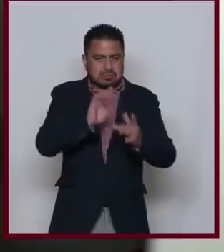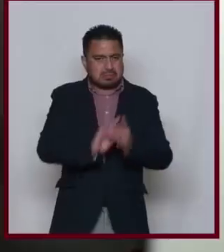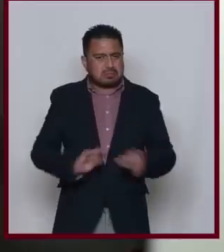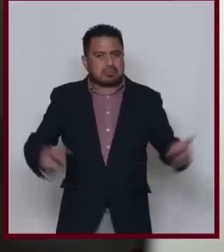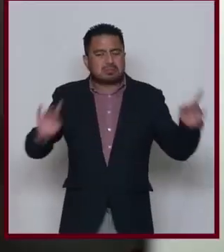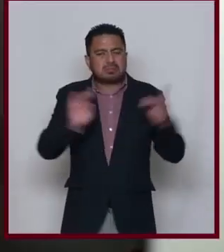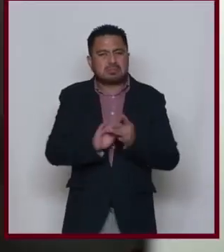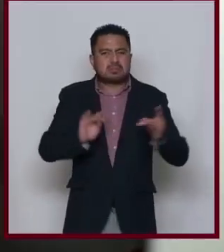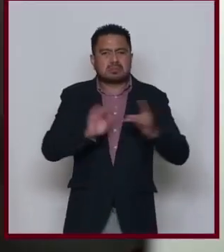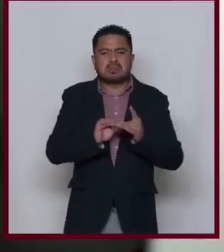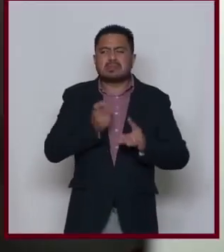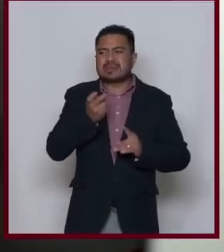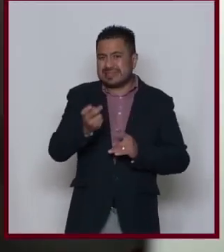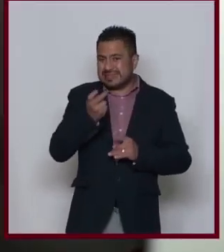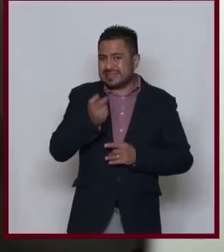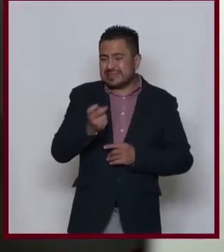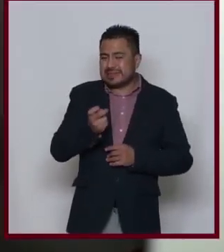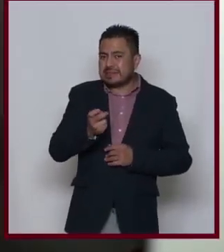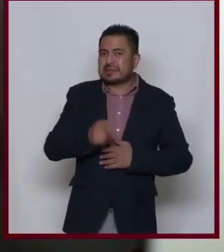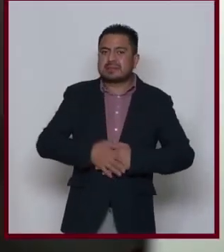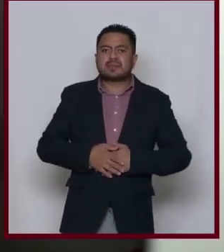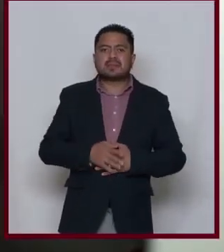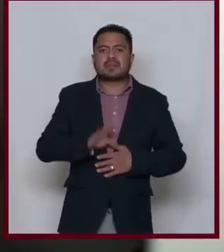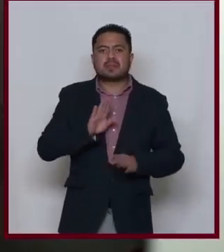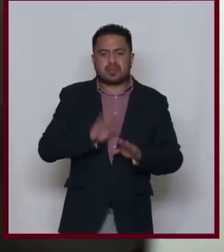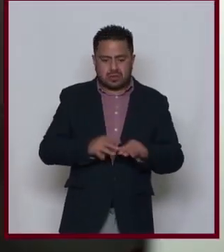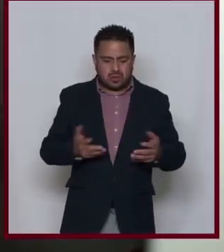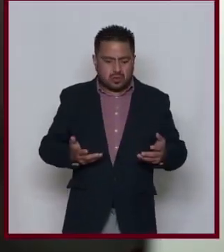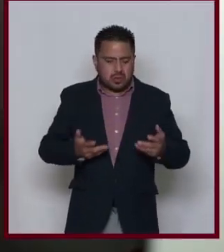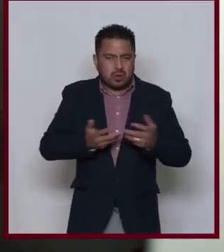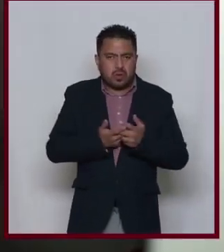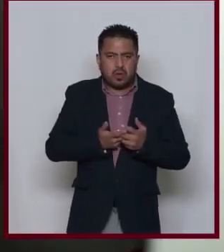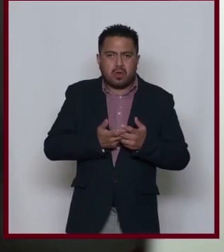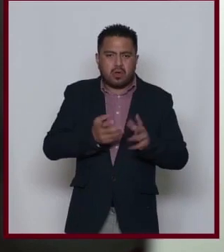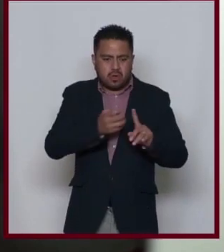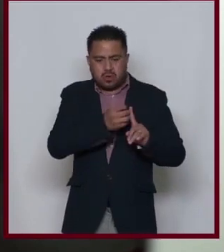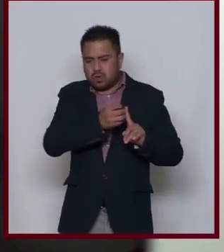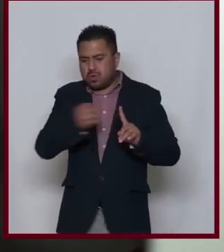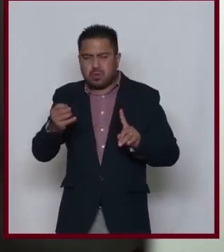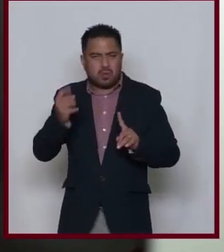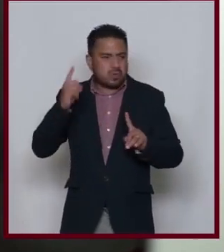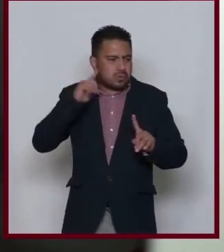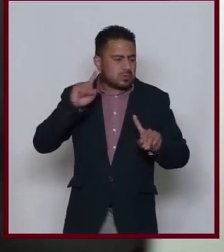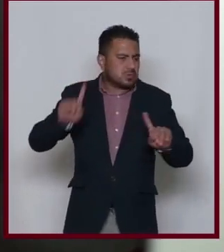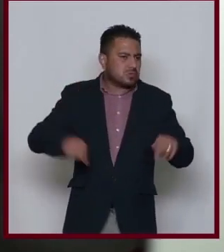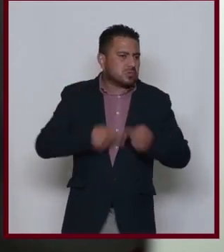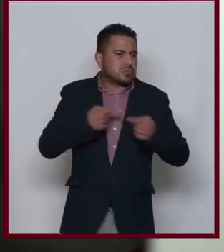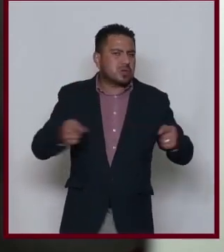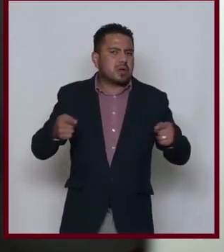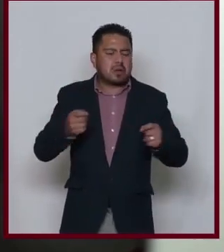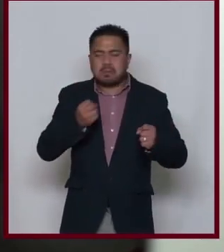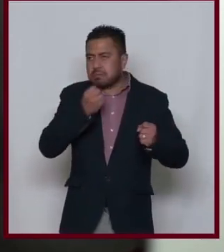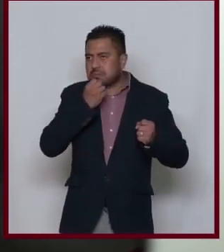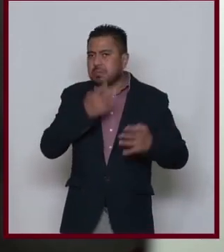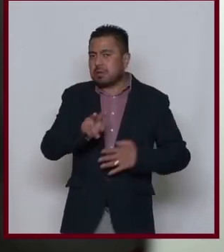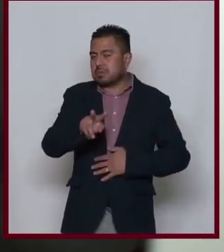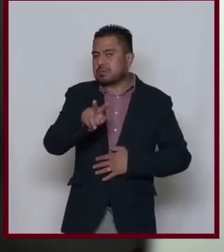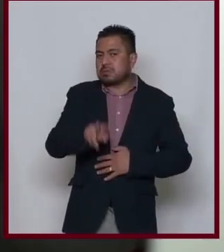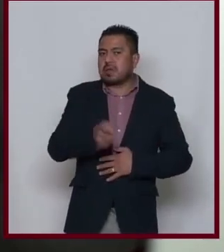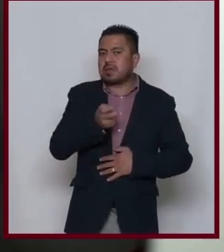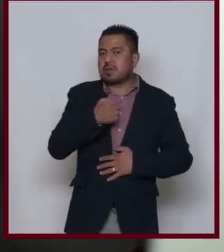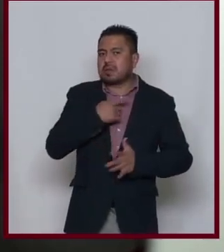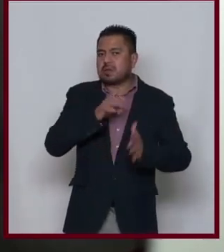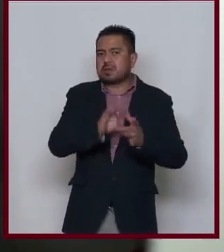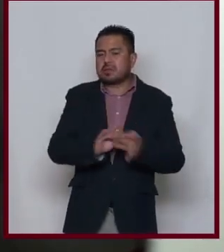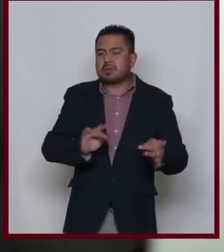que es precisamente eso, una combinación ordenada de sonidos, fabulosa, ¿verdad? Y eso diría yo